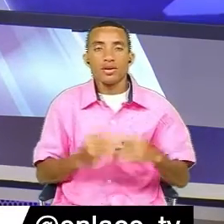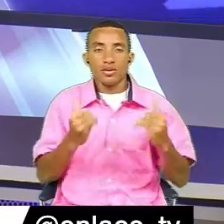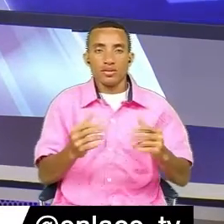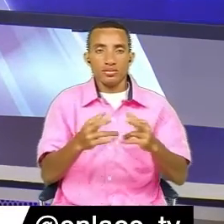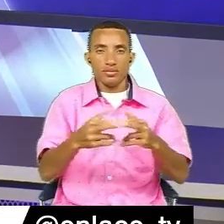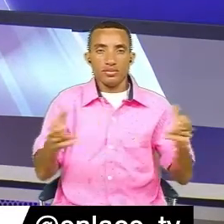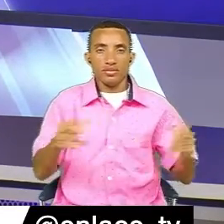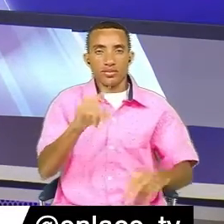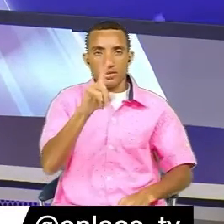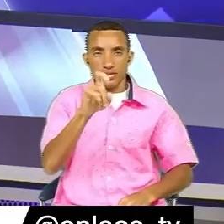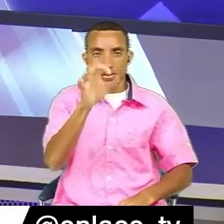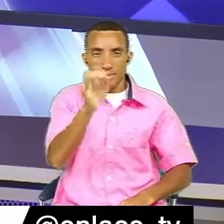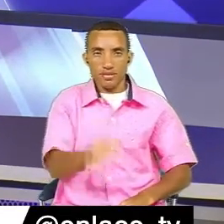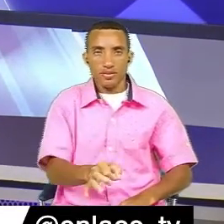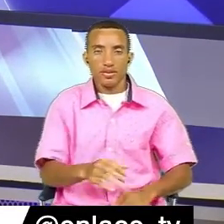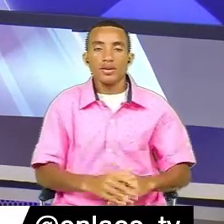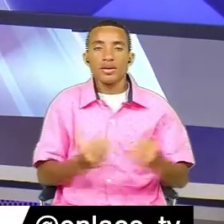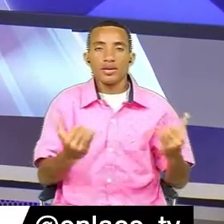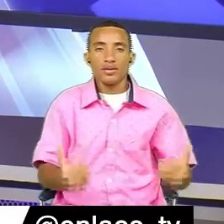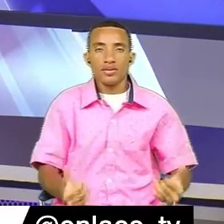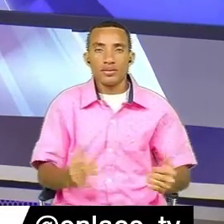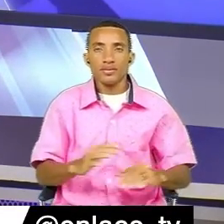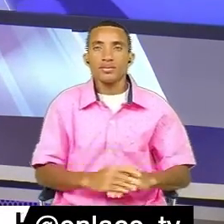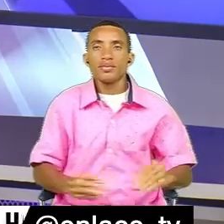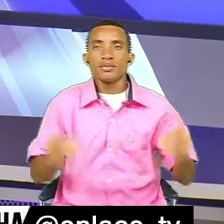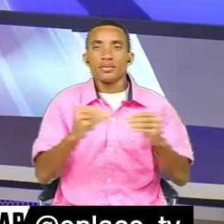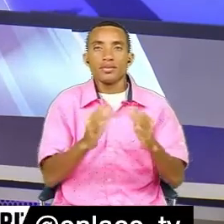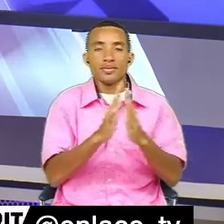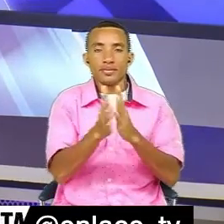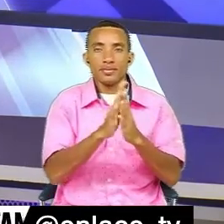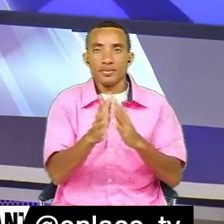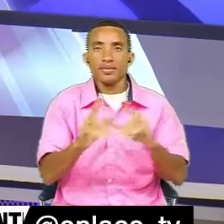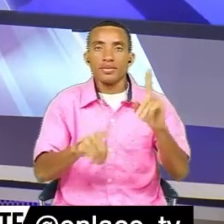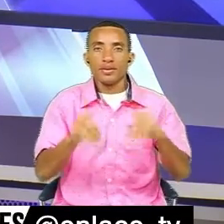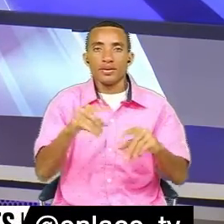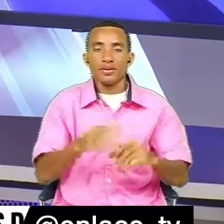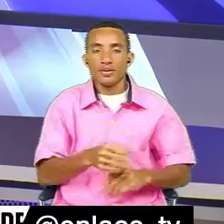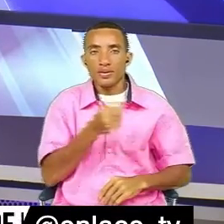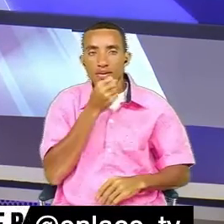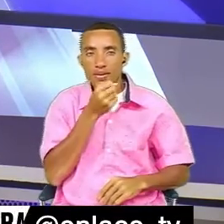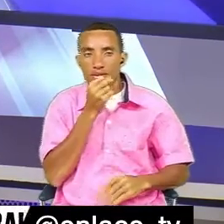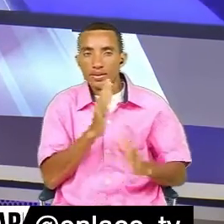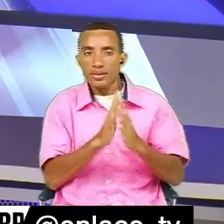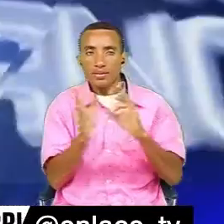emisión de las 6 de la tarde y a continuación les presentamos nuestra sección de reporteros ciudadanos en Enlace Noticias.